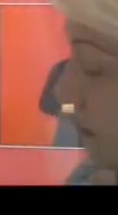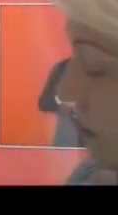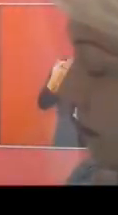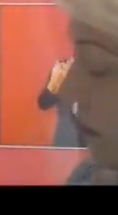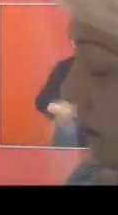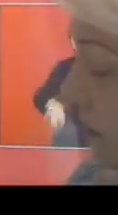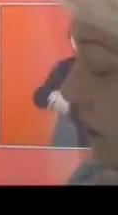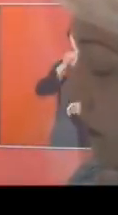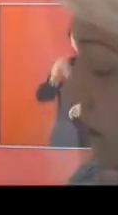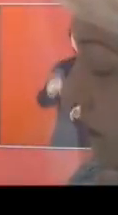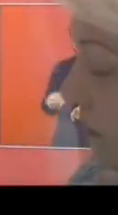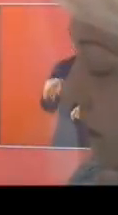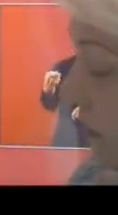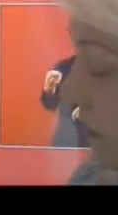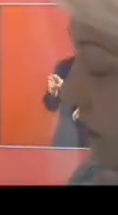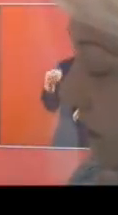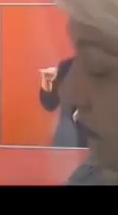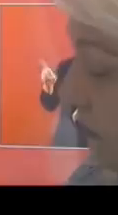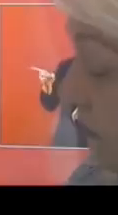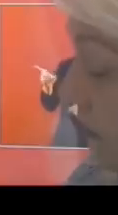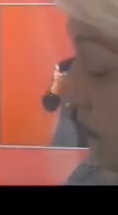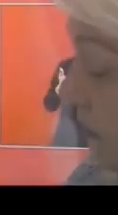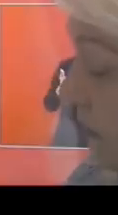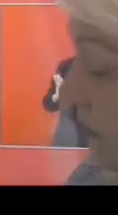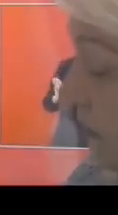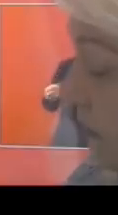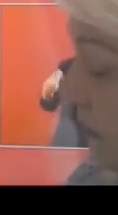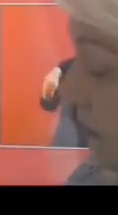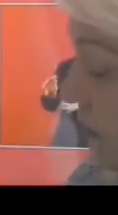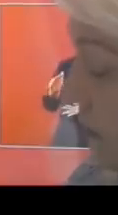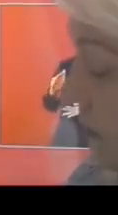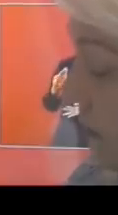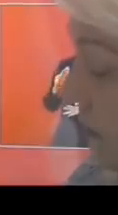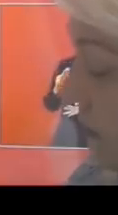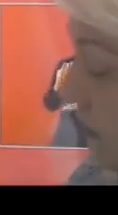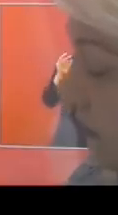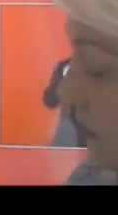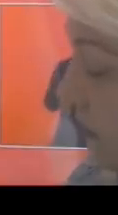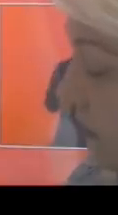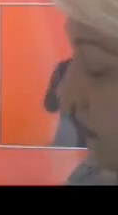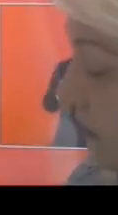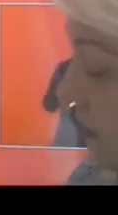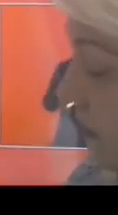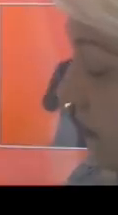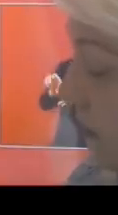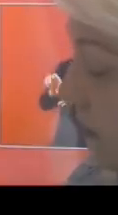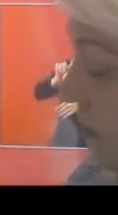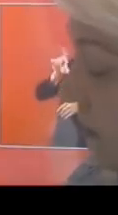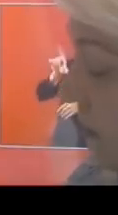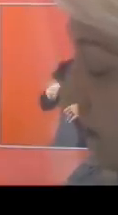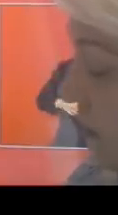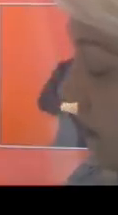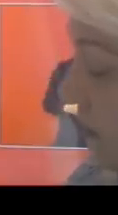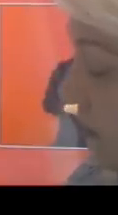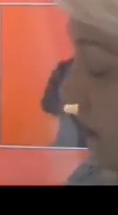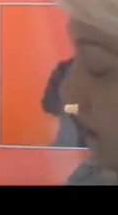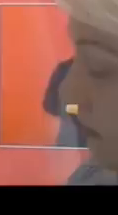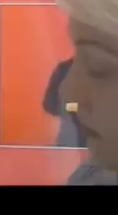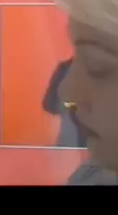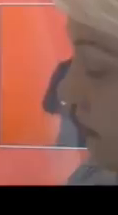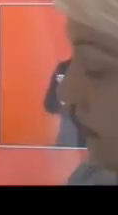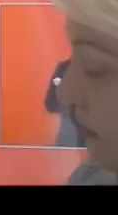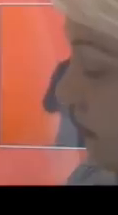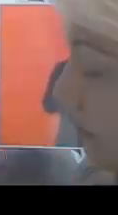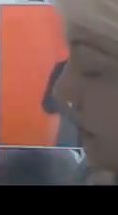diciembre, un bimestre. Entonces vamos a que tanto María Luisa